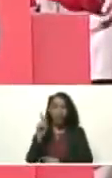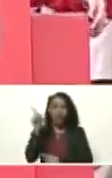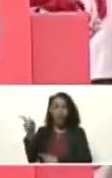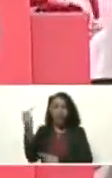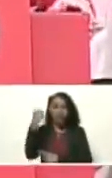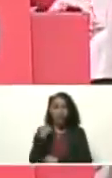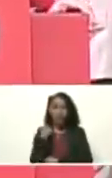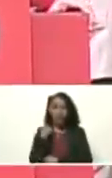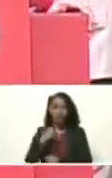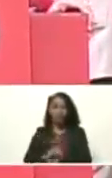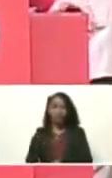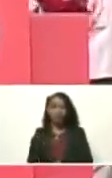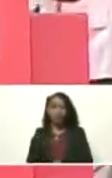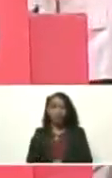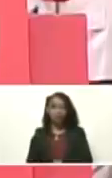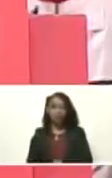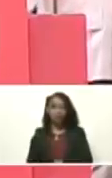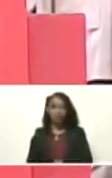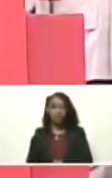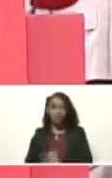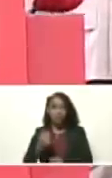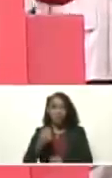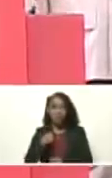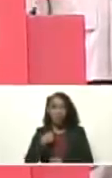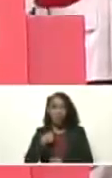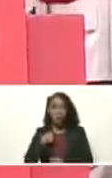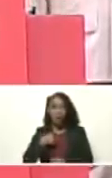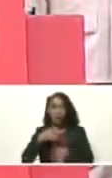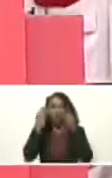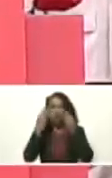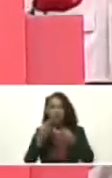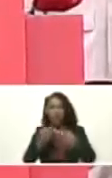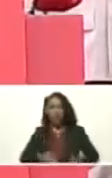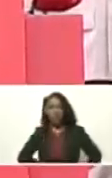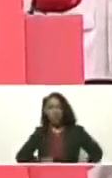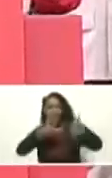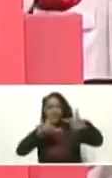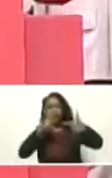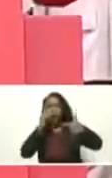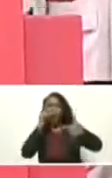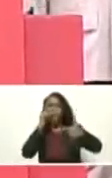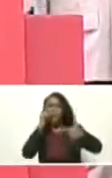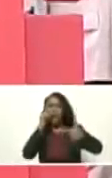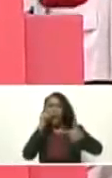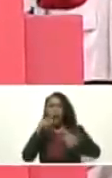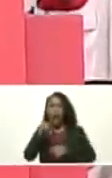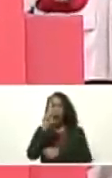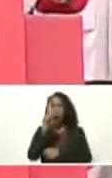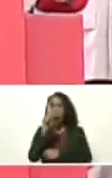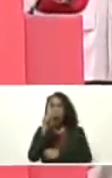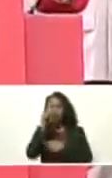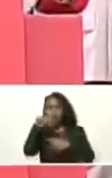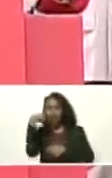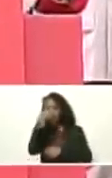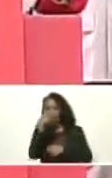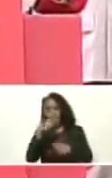yo. Yo reto oficialmente al Conde del Guácharo a un cara a cara.